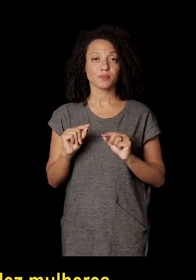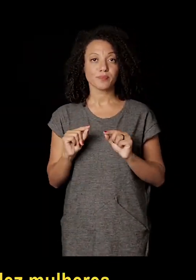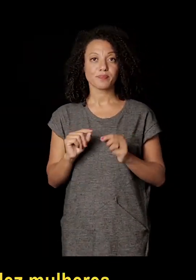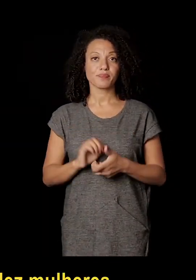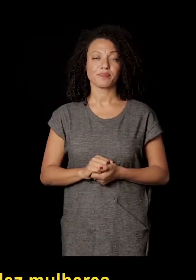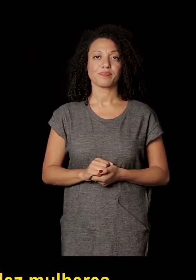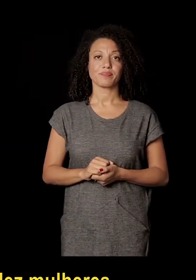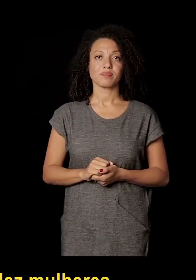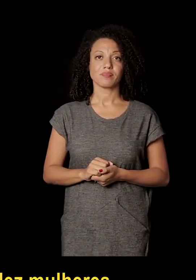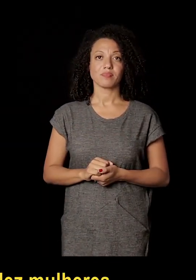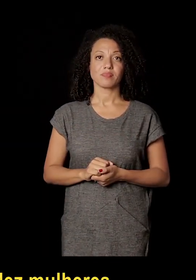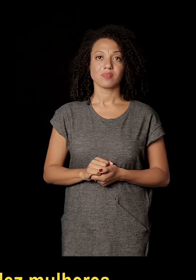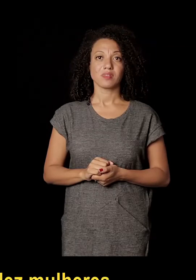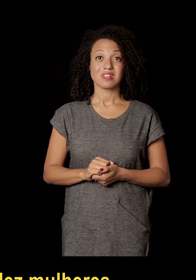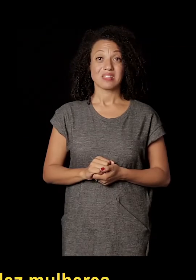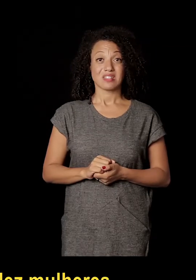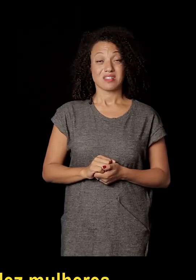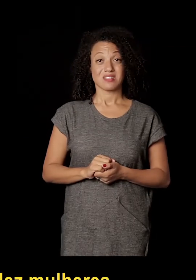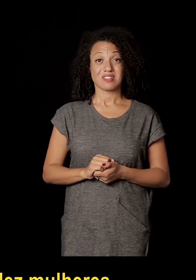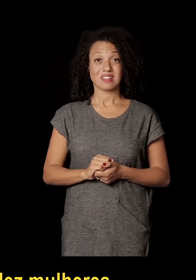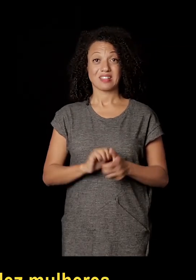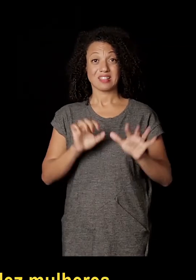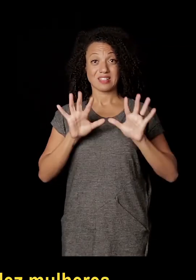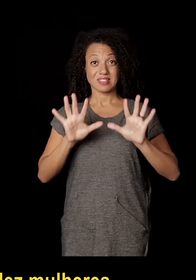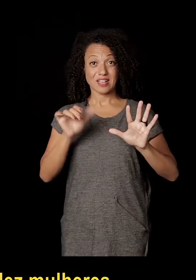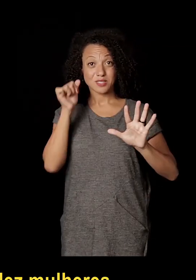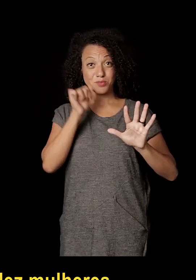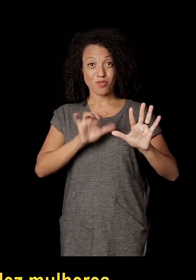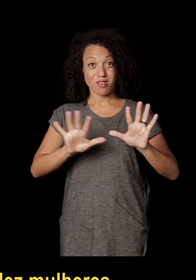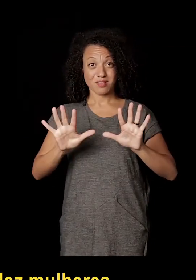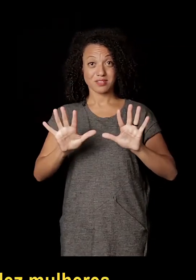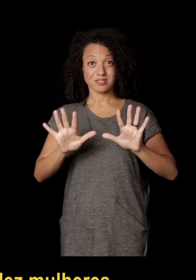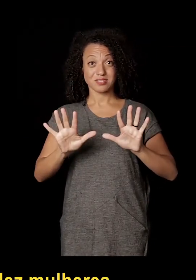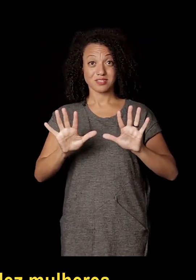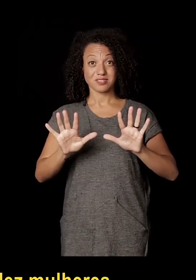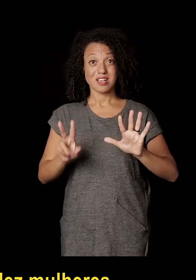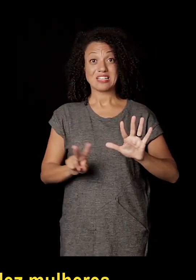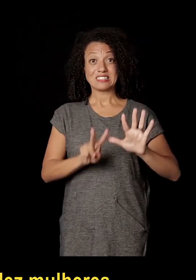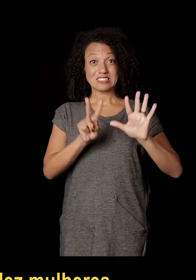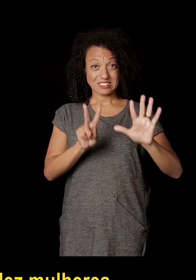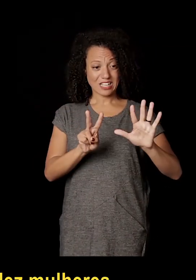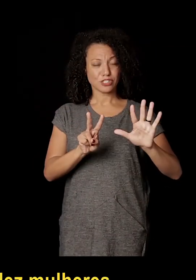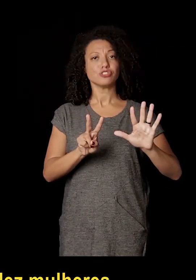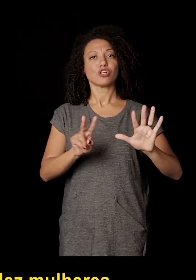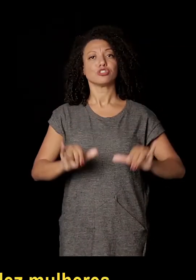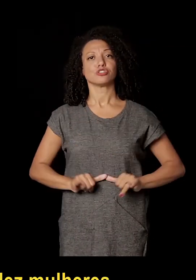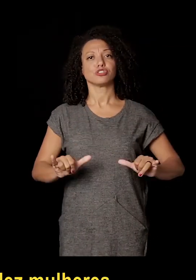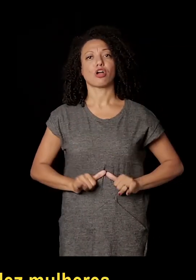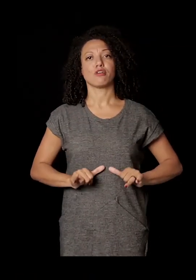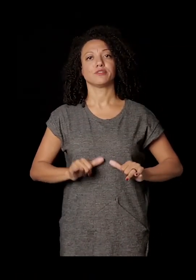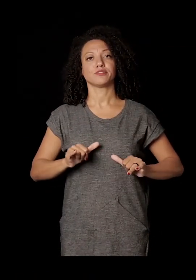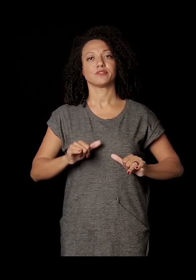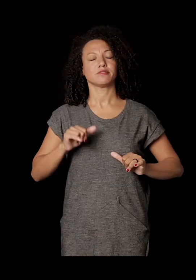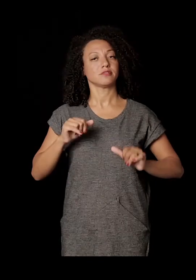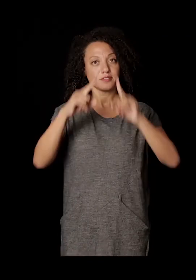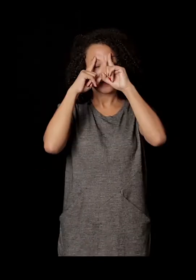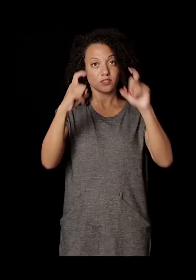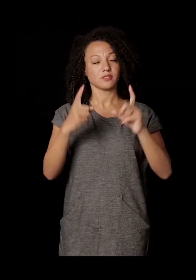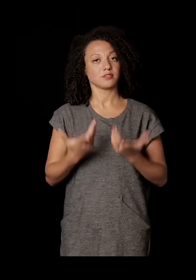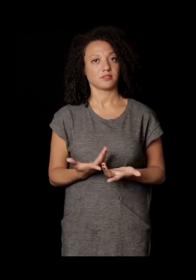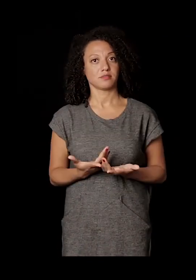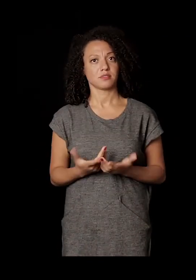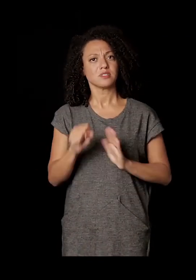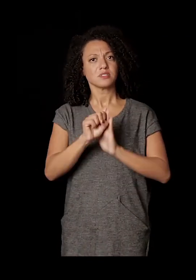Es decir, que haya 7 de cada 10 mujeres que sufren algún tipo de violencia